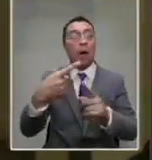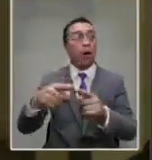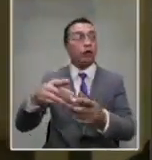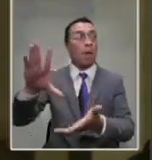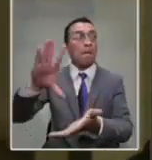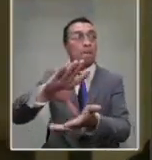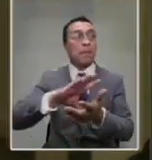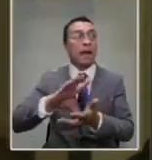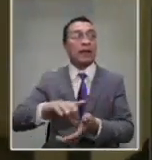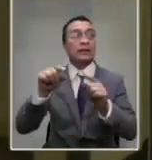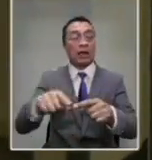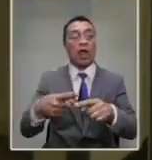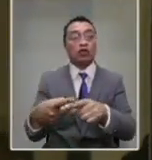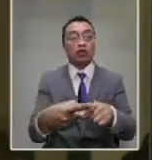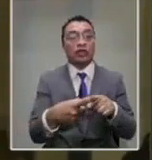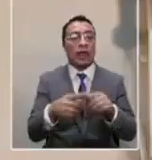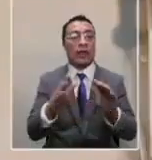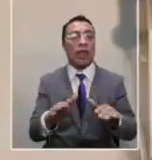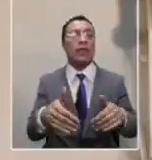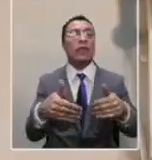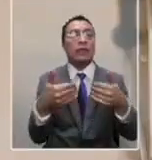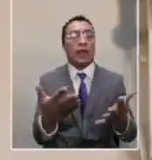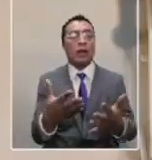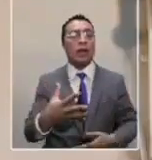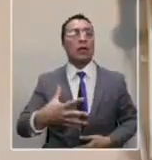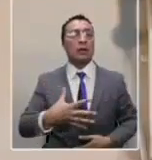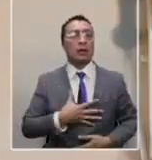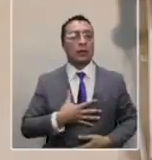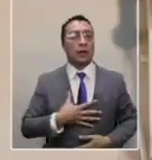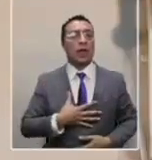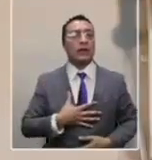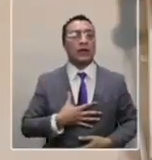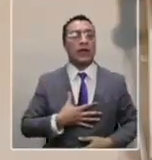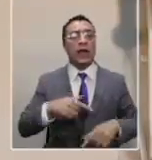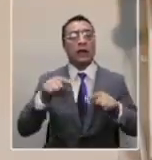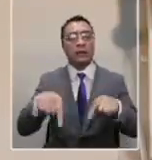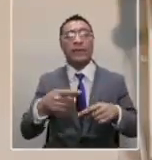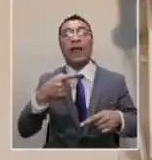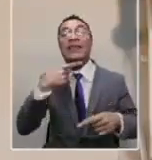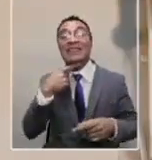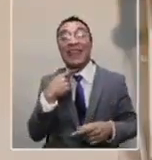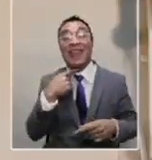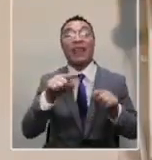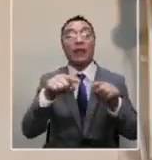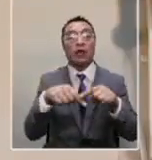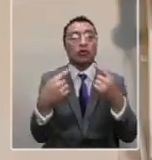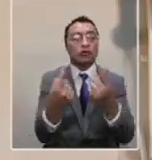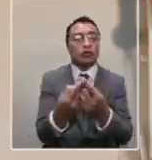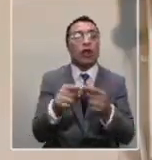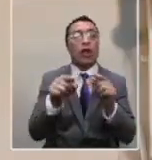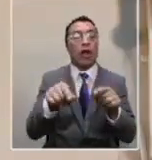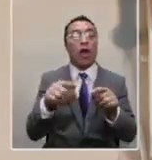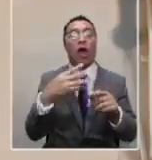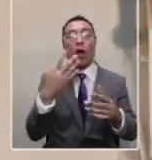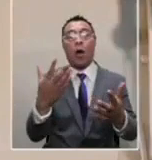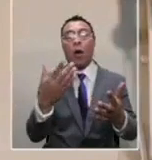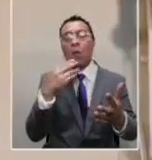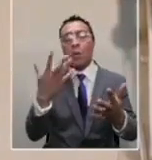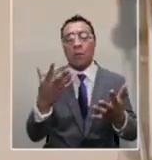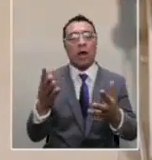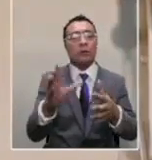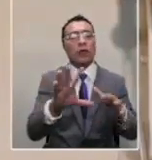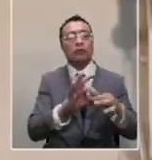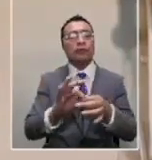las migraciones normalmente en las sociedades generan temores, generan ansiedades en la población, generan incertidumbre frente a las